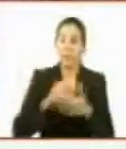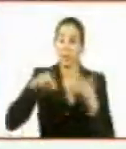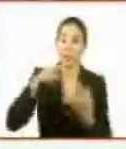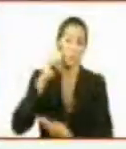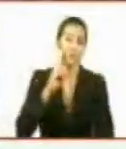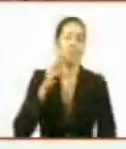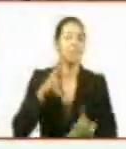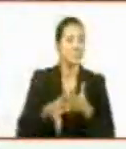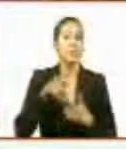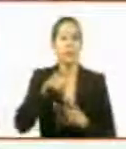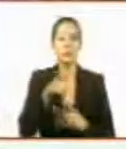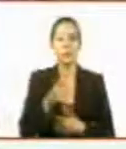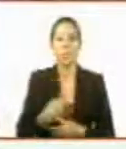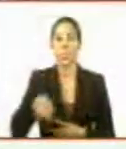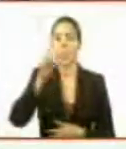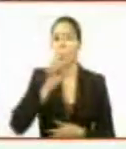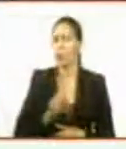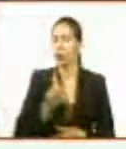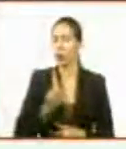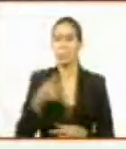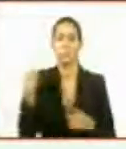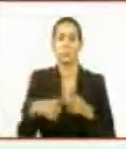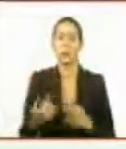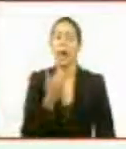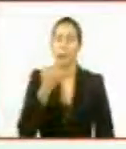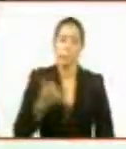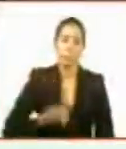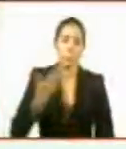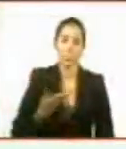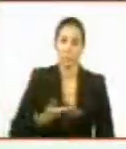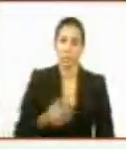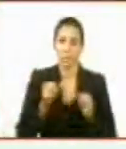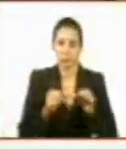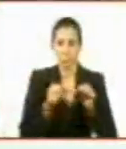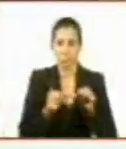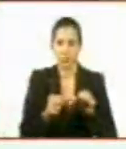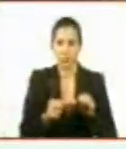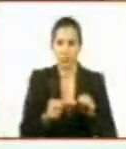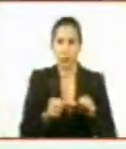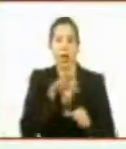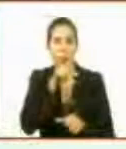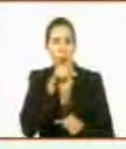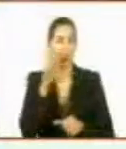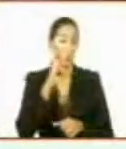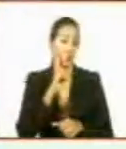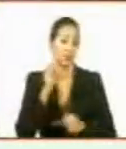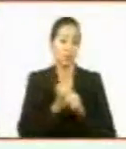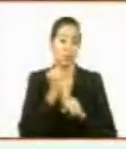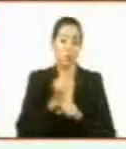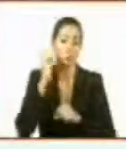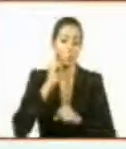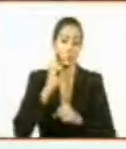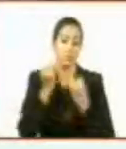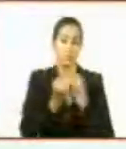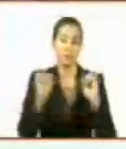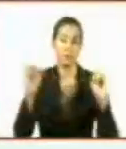es el bien inestimable más grande que hemos recuperado. Y estamos continuando el discurso de Bolívar y la obra de Bolívar. La